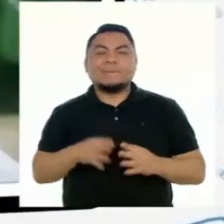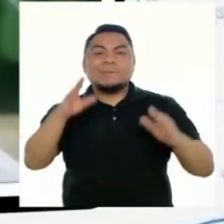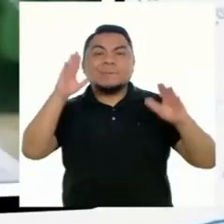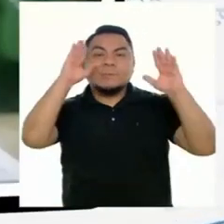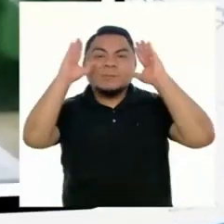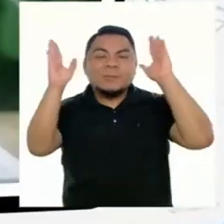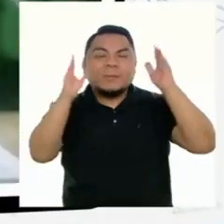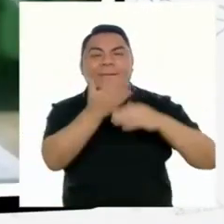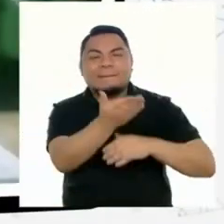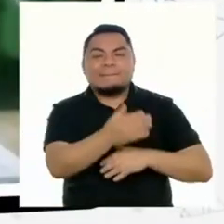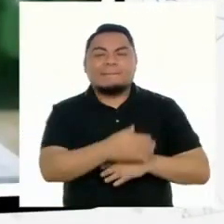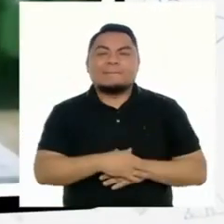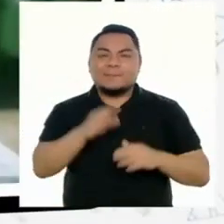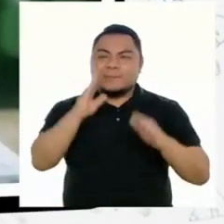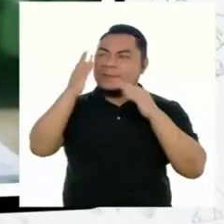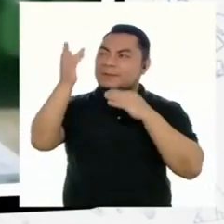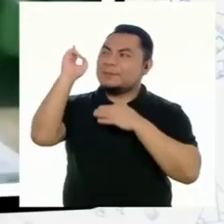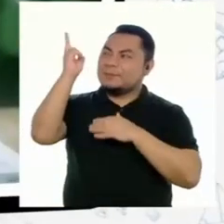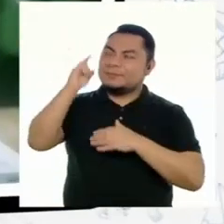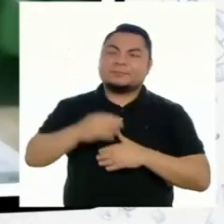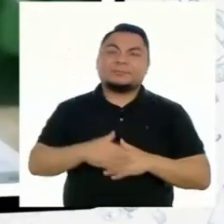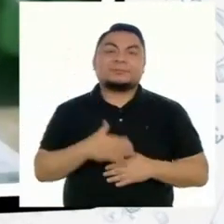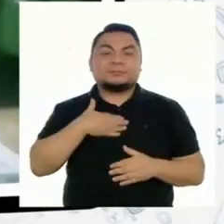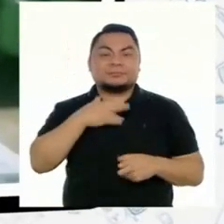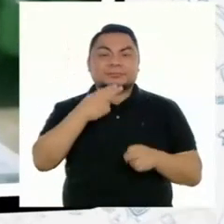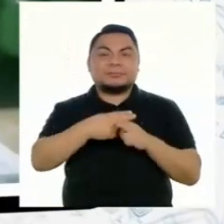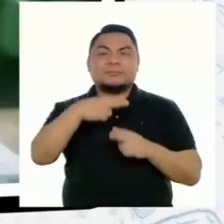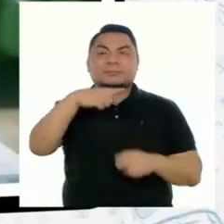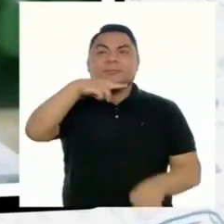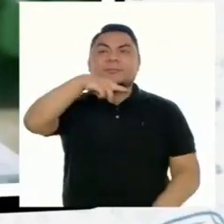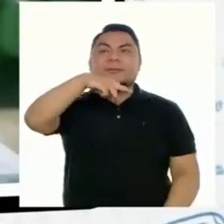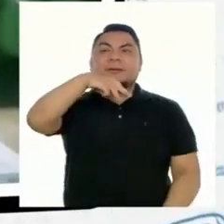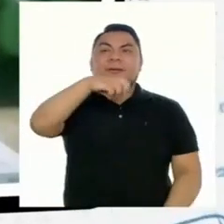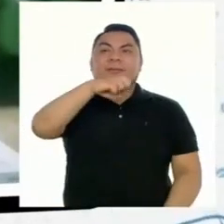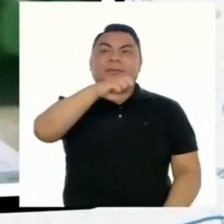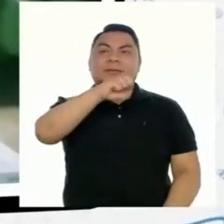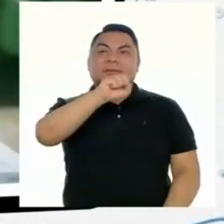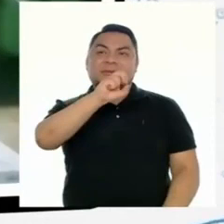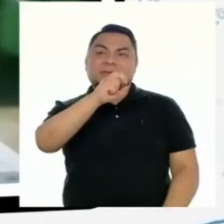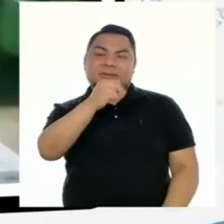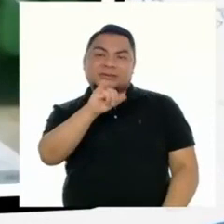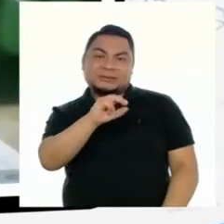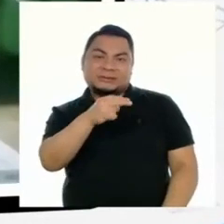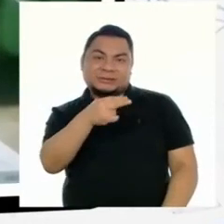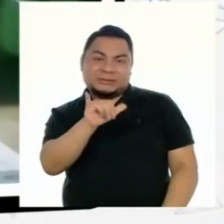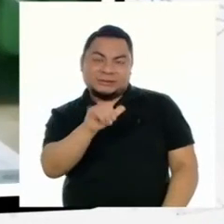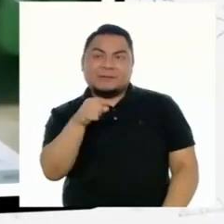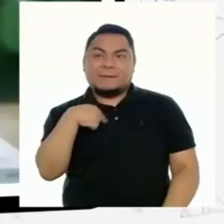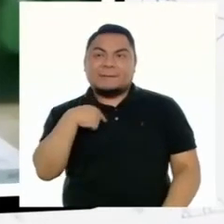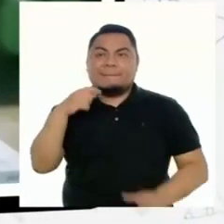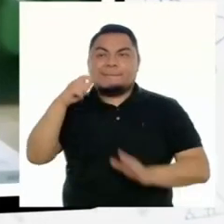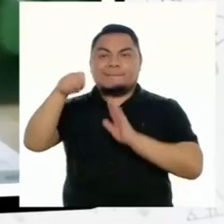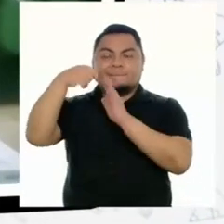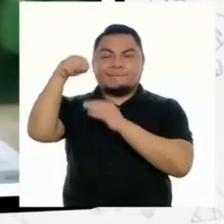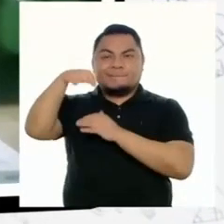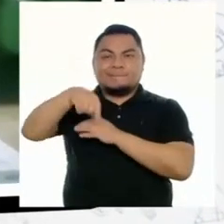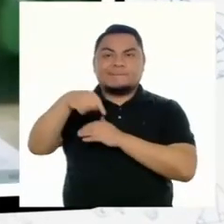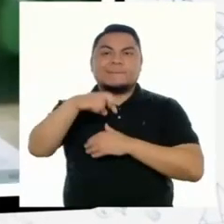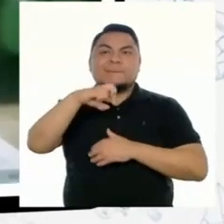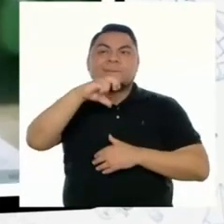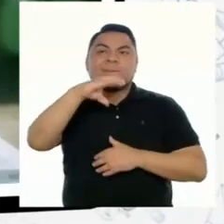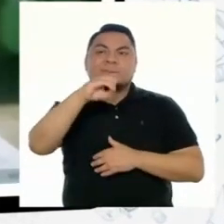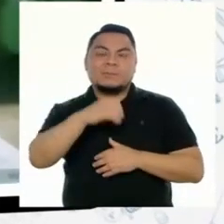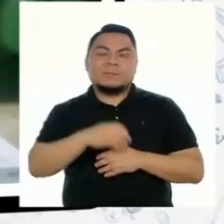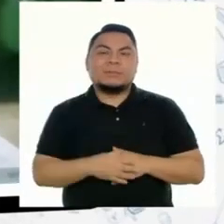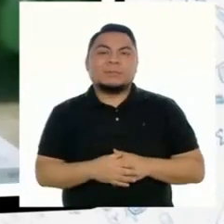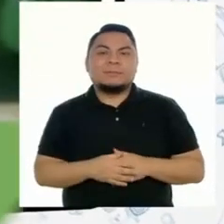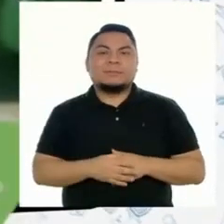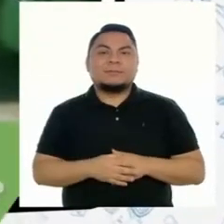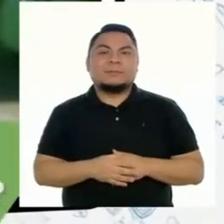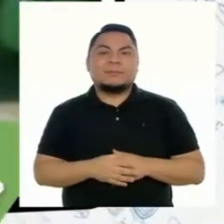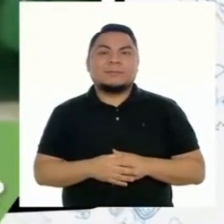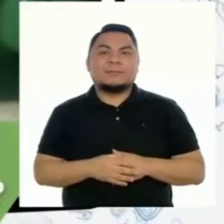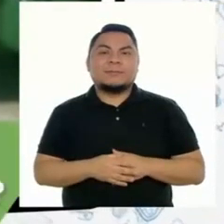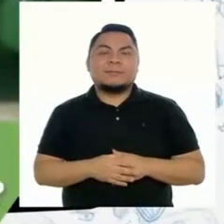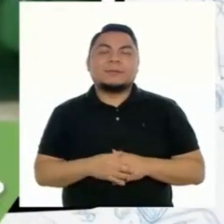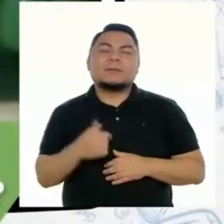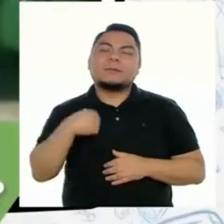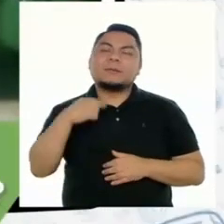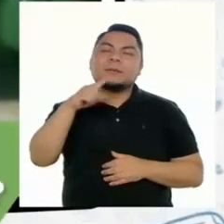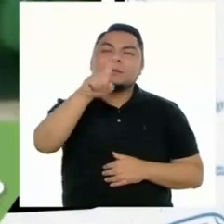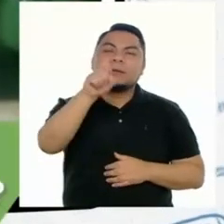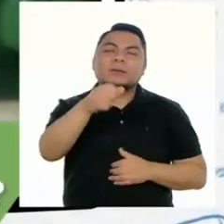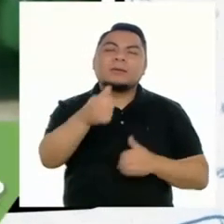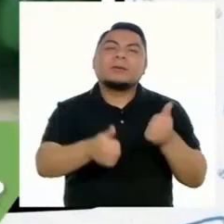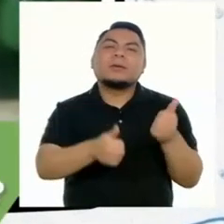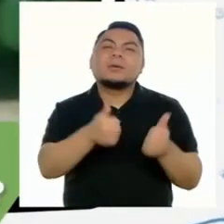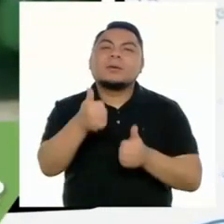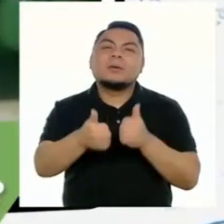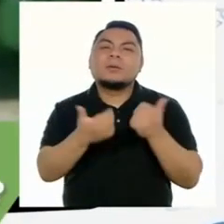Hola Rodrigo, hola profesora. Me llamo Messi y envío este video desde Paso. Me gustaría saber cuáles